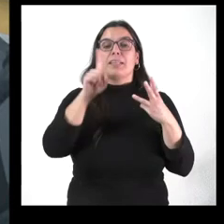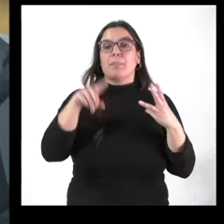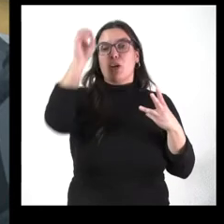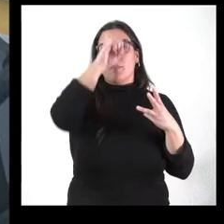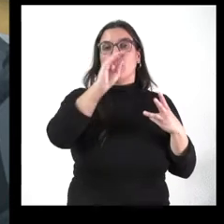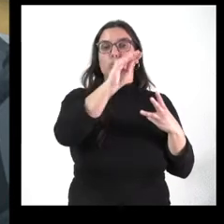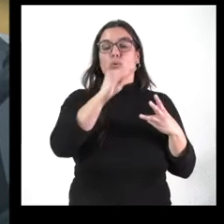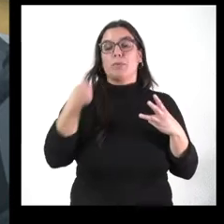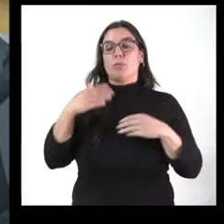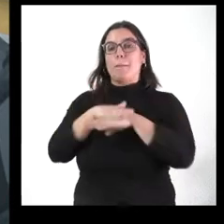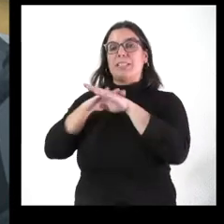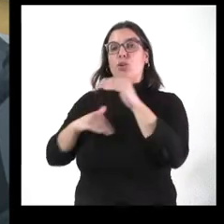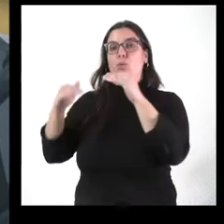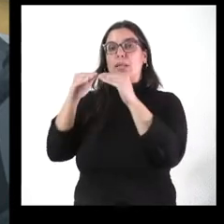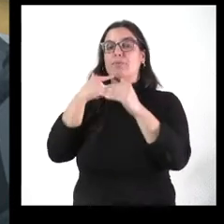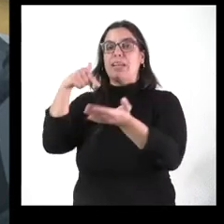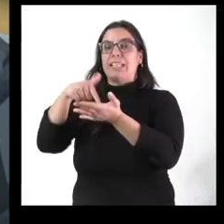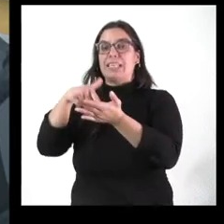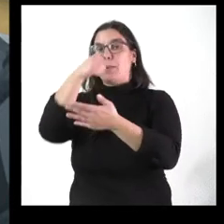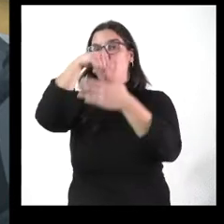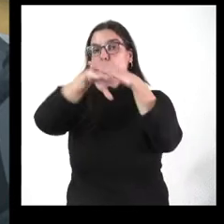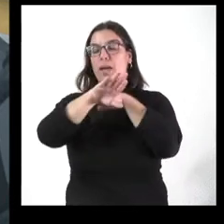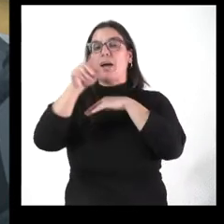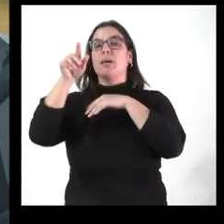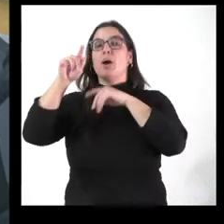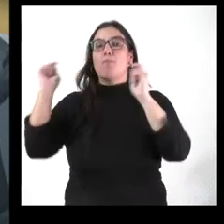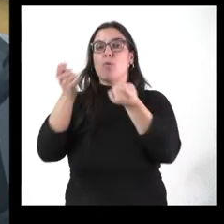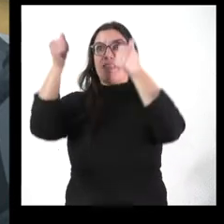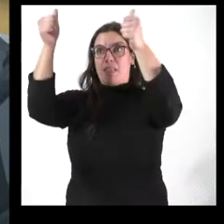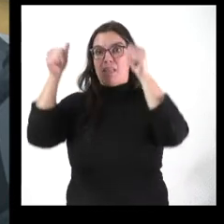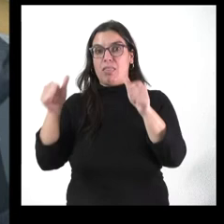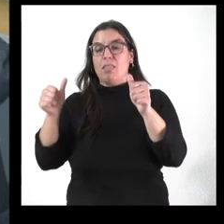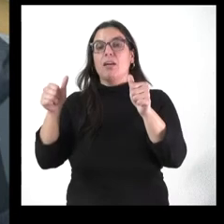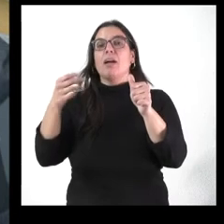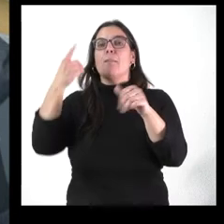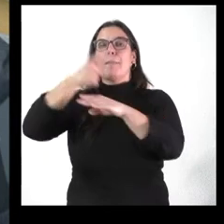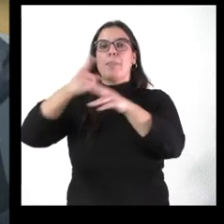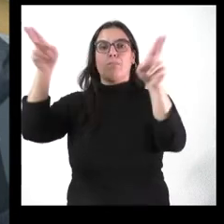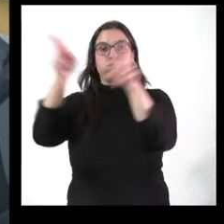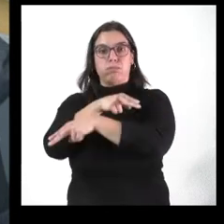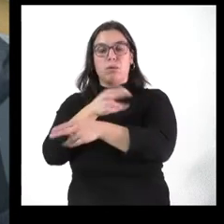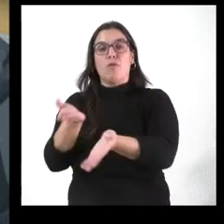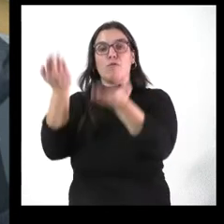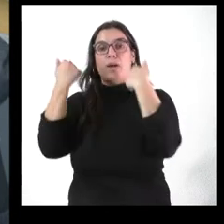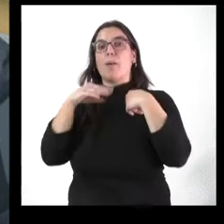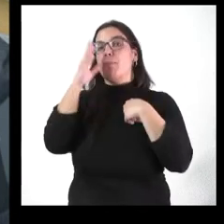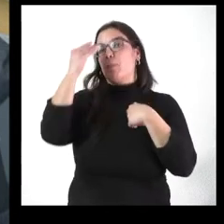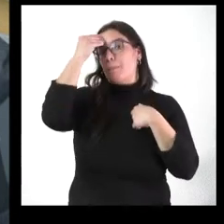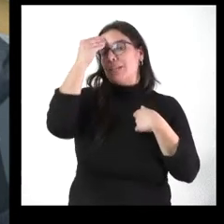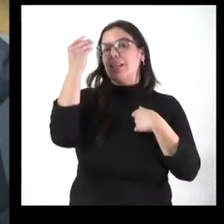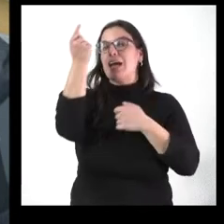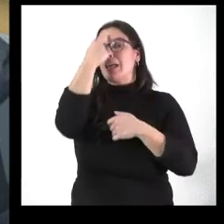igualdad de exigirá una bodega retirar una valla una a una bodega de León retirar una valla porque considera que